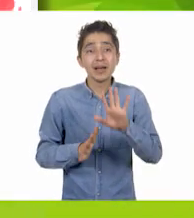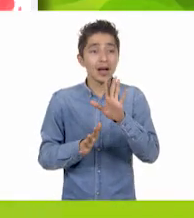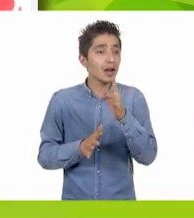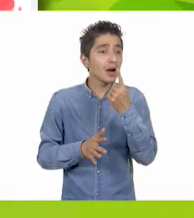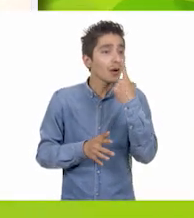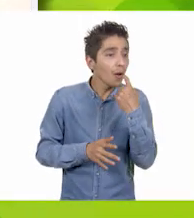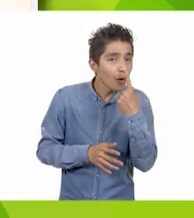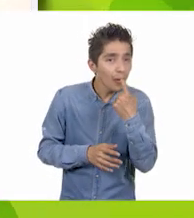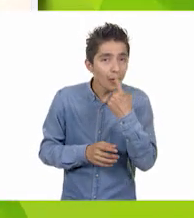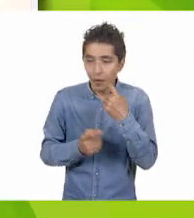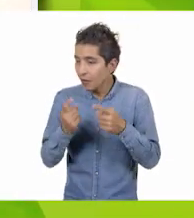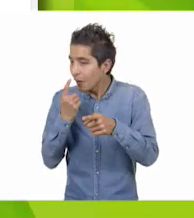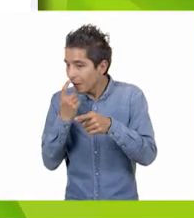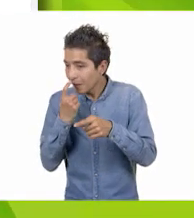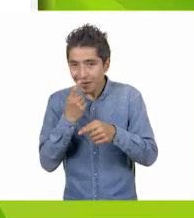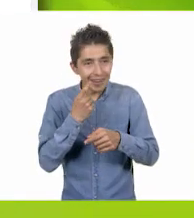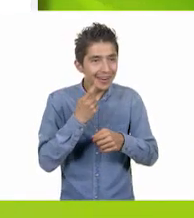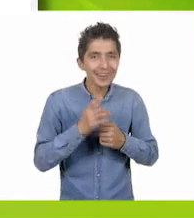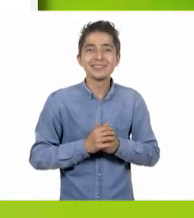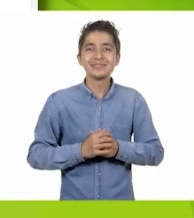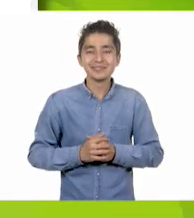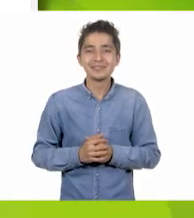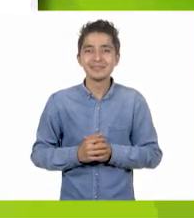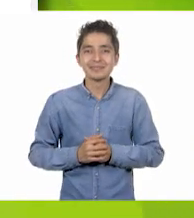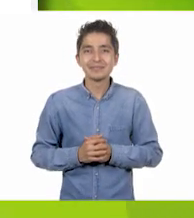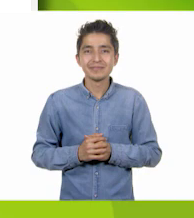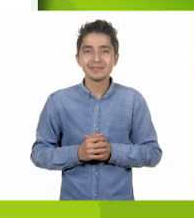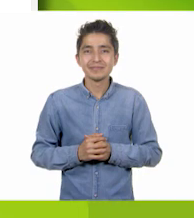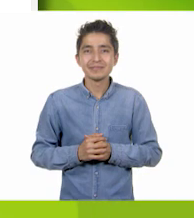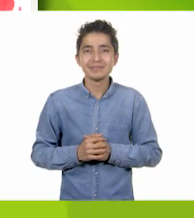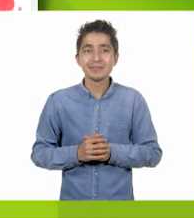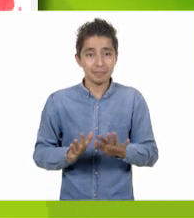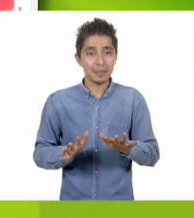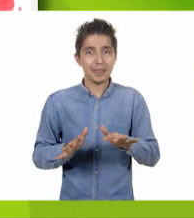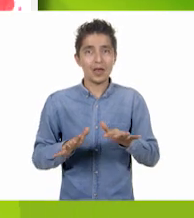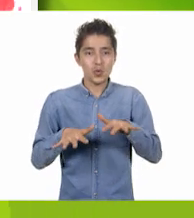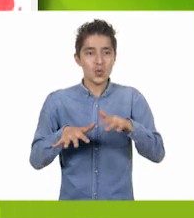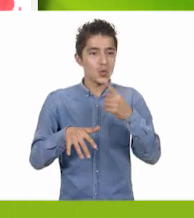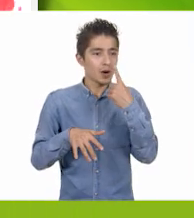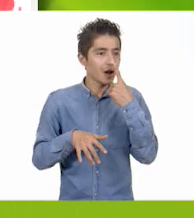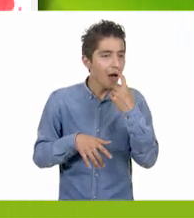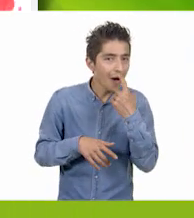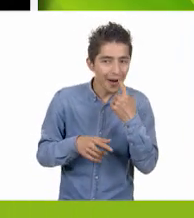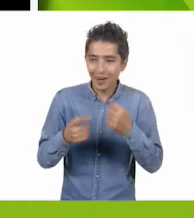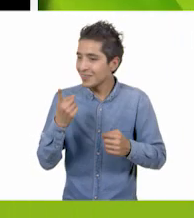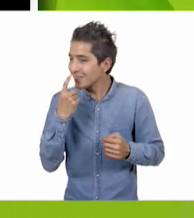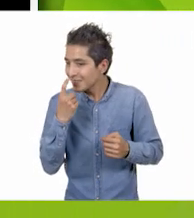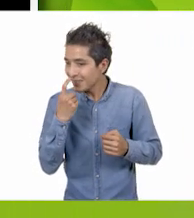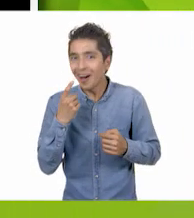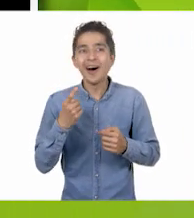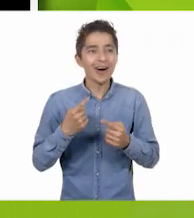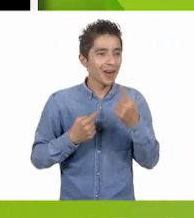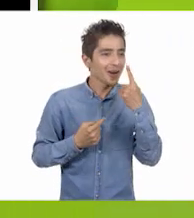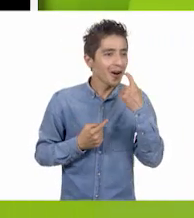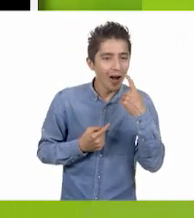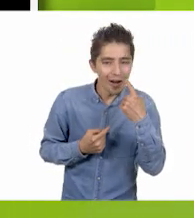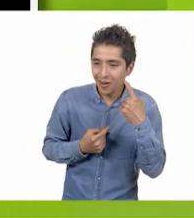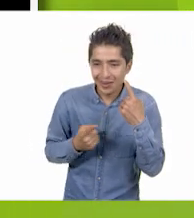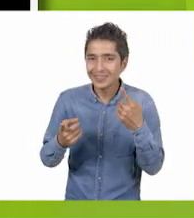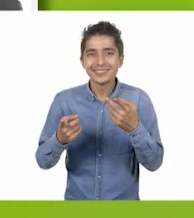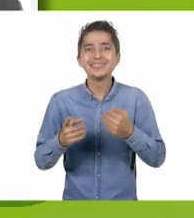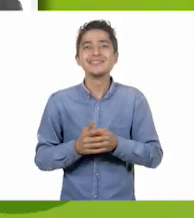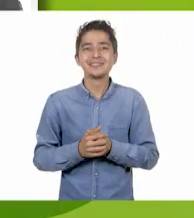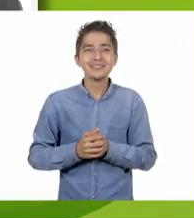Rojo. Rojo. Rojo. Rojo. Rojo. Rojo. Rojo. Muy rojo. Rojo. Rojo. Rojo. Rojo. Rojo.